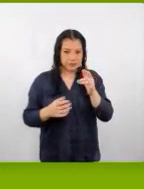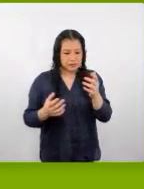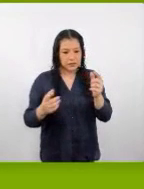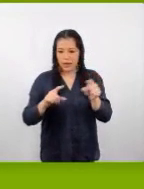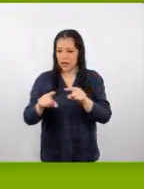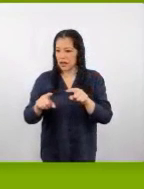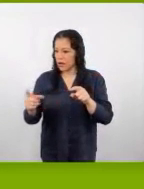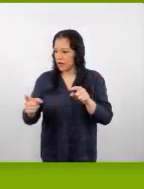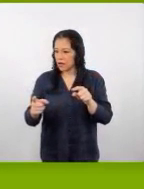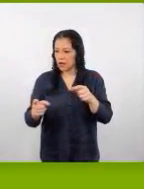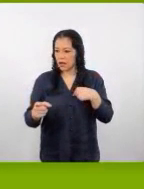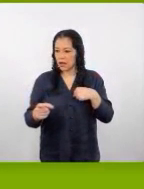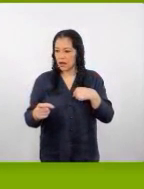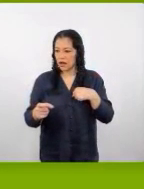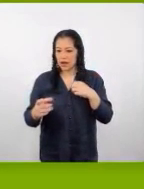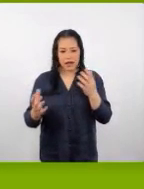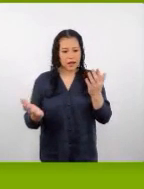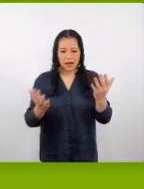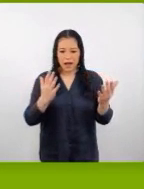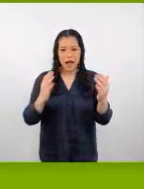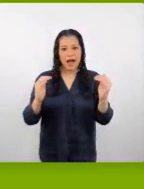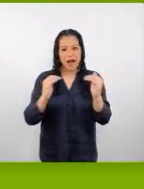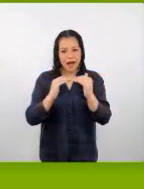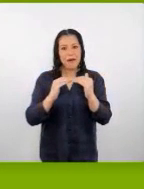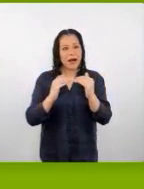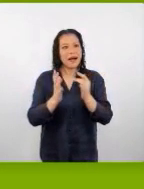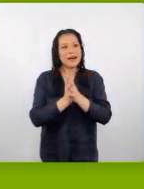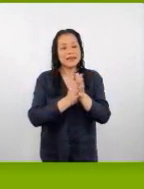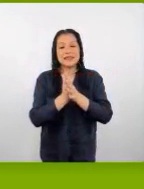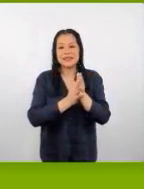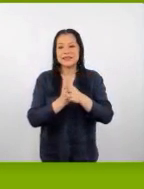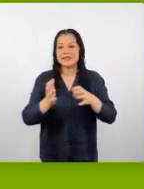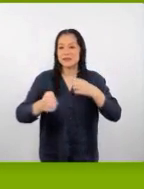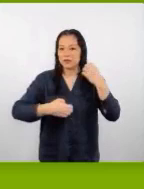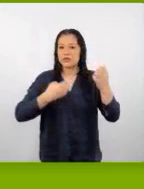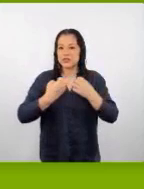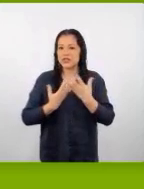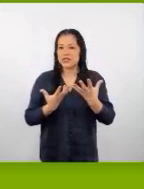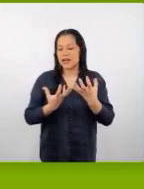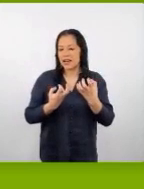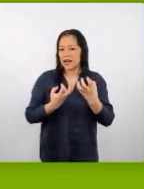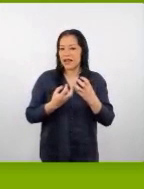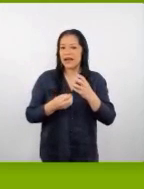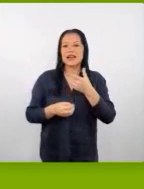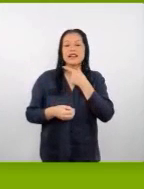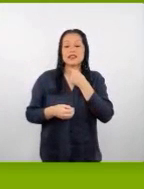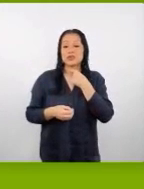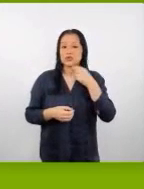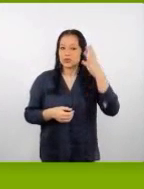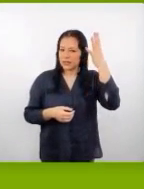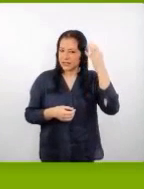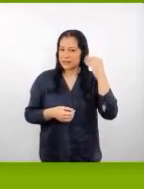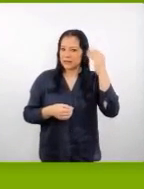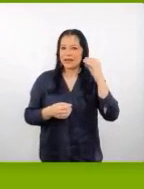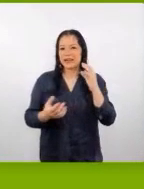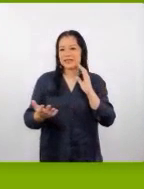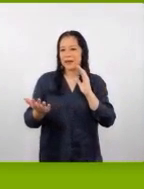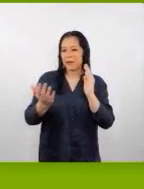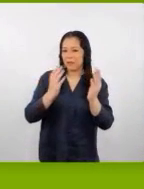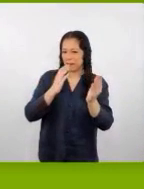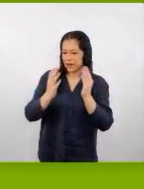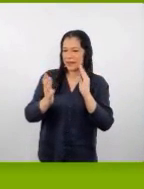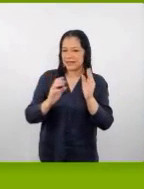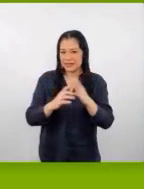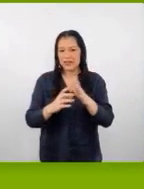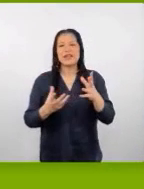en ese sentido, también es otro factor que va a marcar una experiencia similar, que va a hacer que